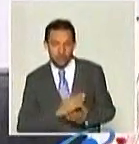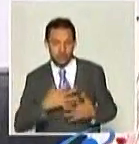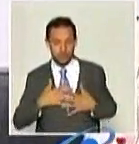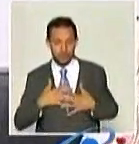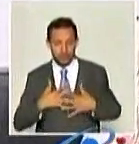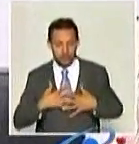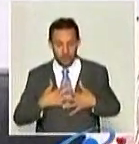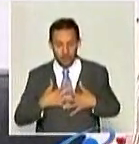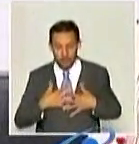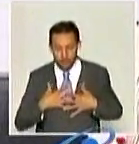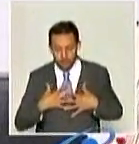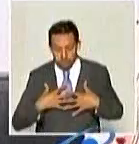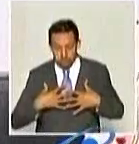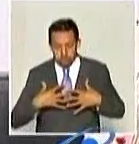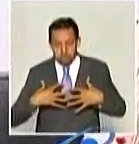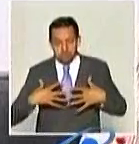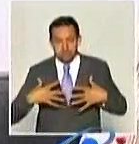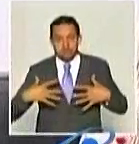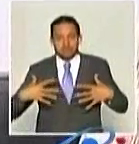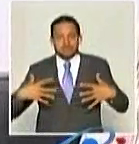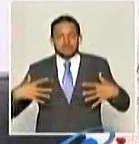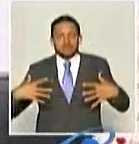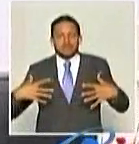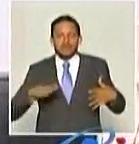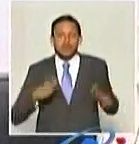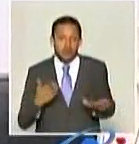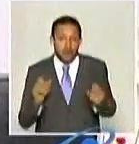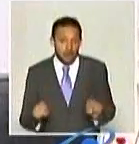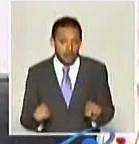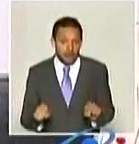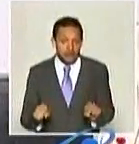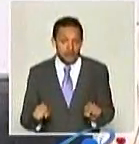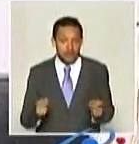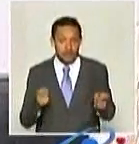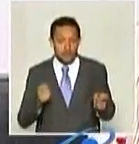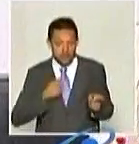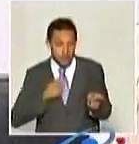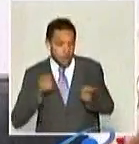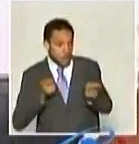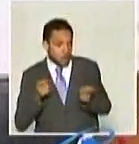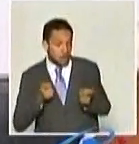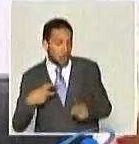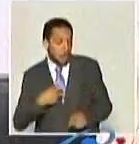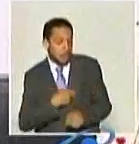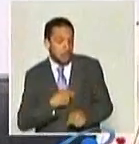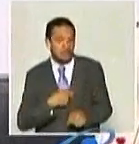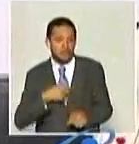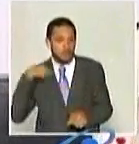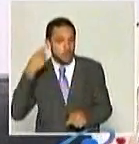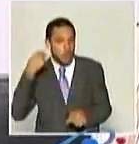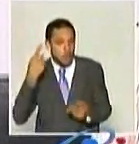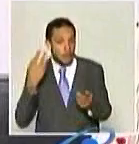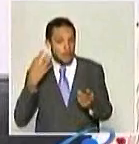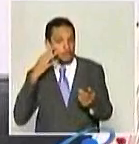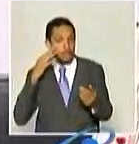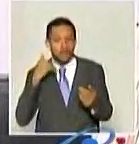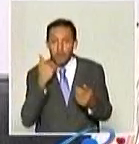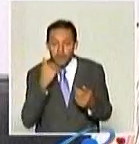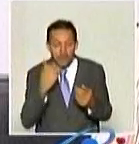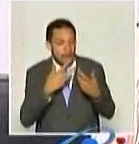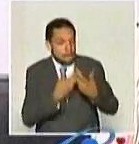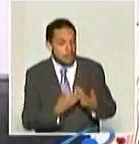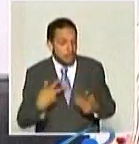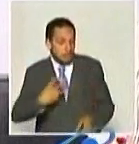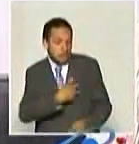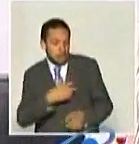puede llevarlo a uno a un edema pulmonar. Por lo tanto, es la única vía en la cual no se aplica y eso es una gran diferencia que tiene con el